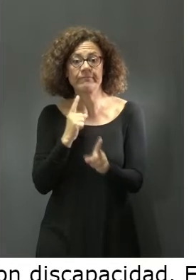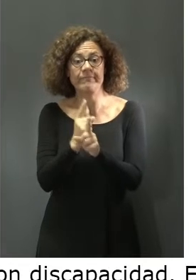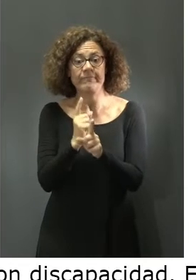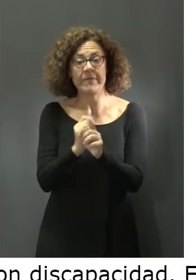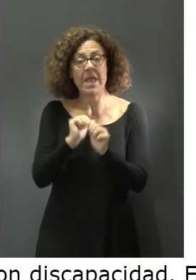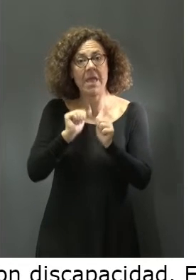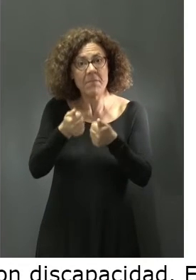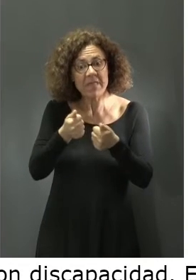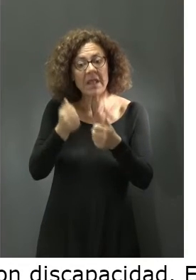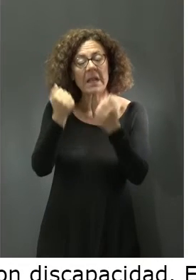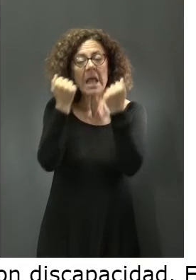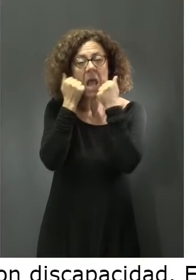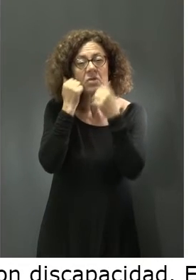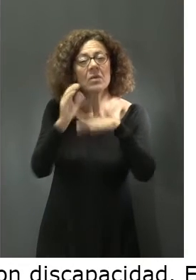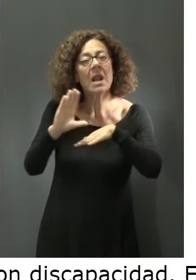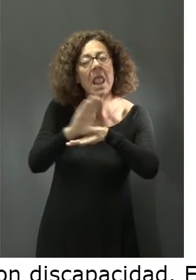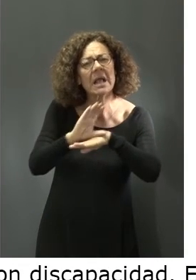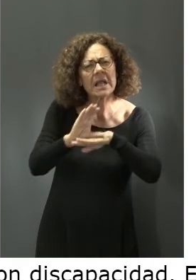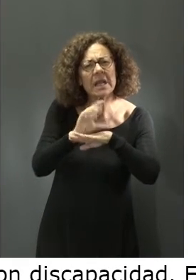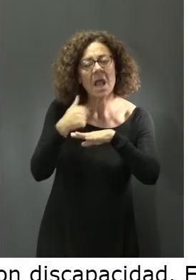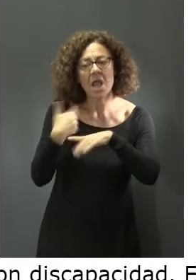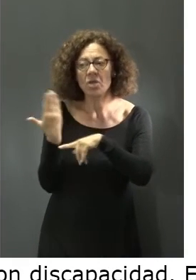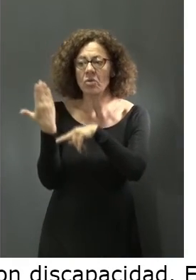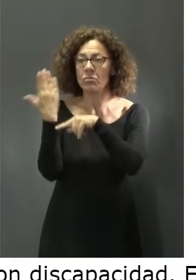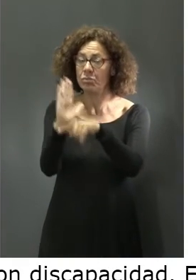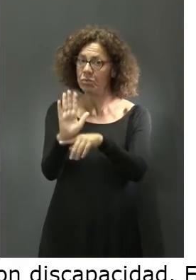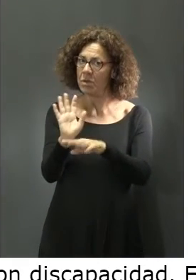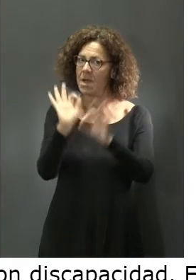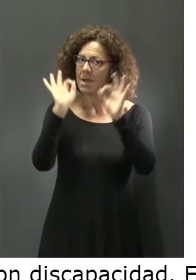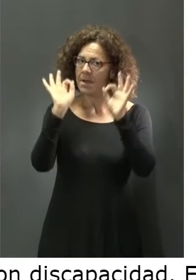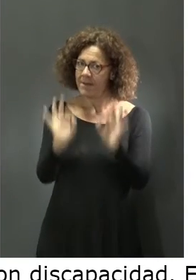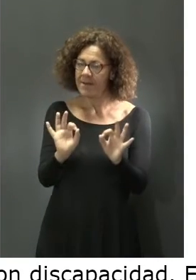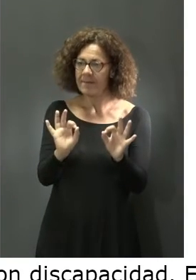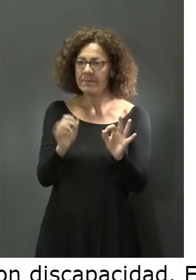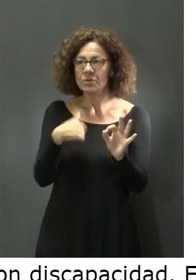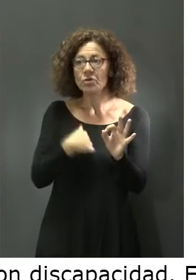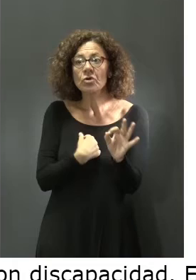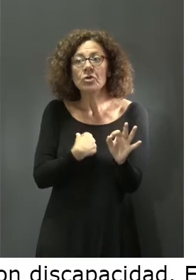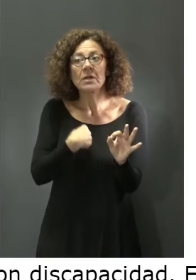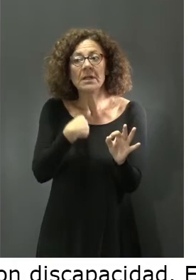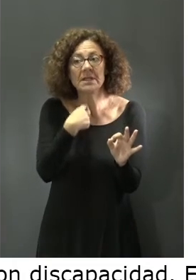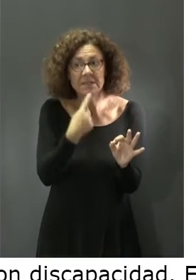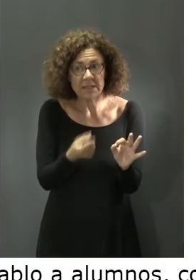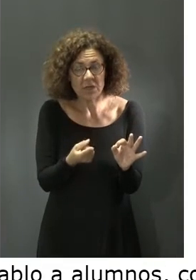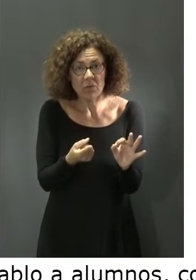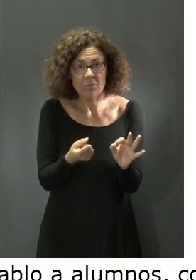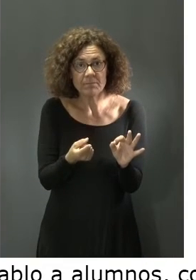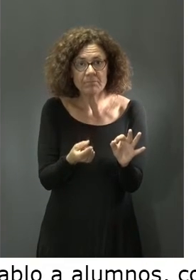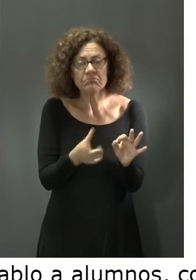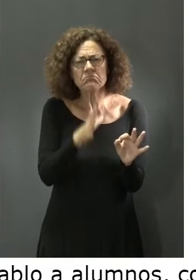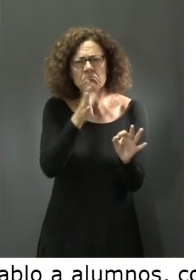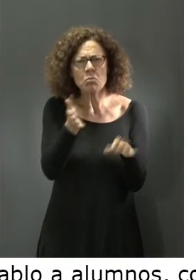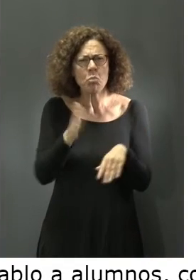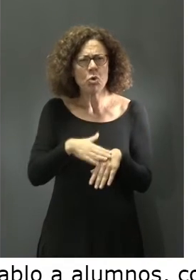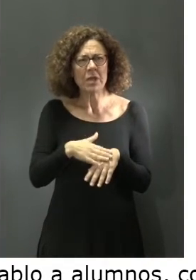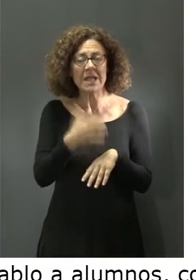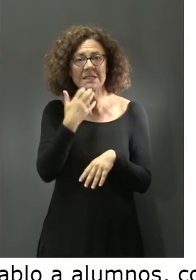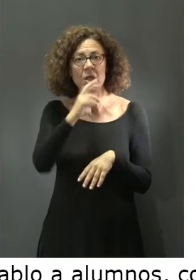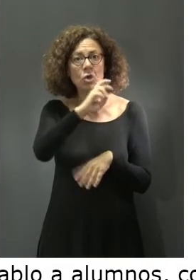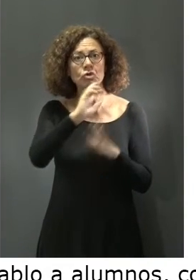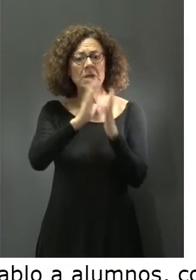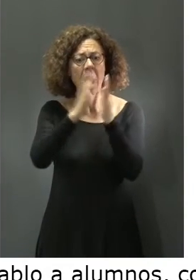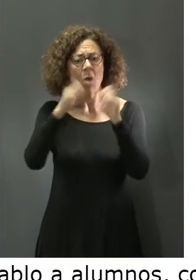carrera, les pongo el acento en esto, les digo que por qué, si existían otros